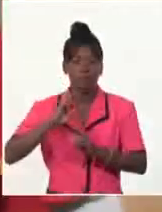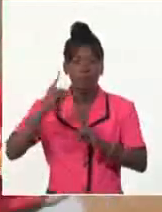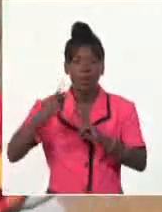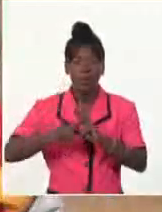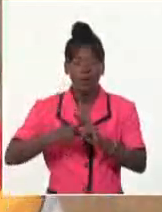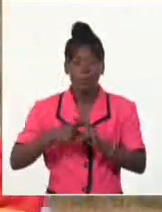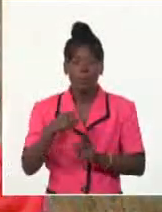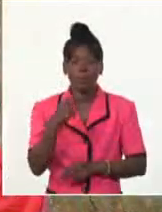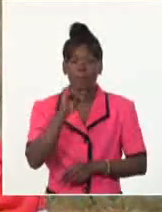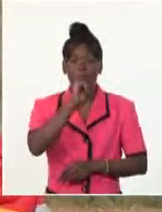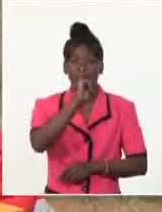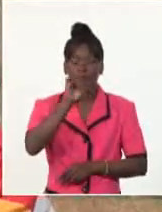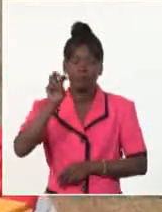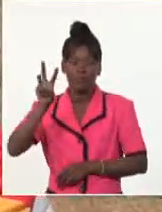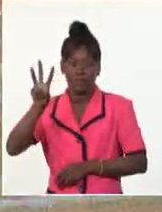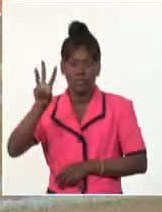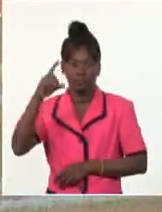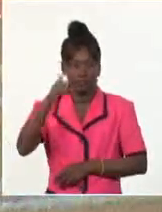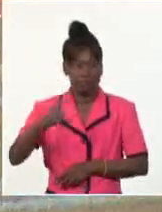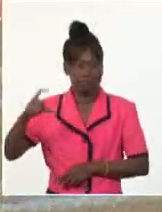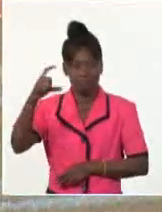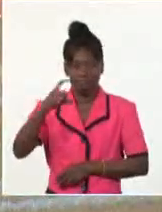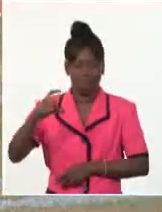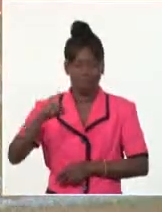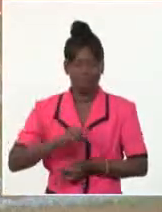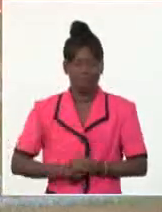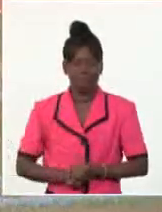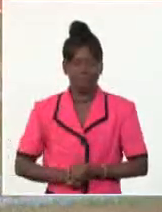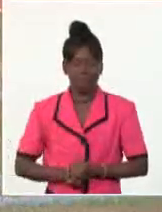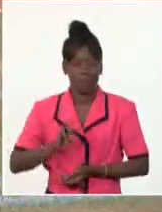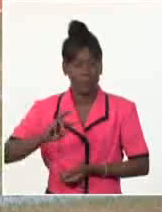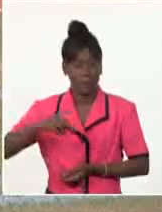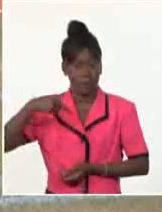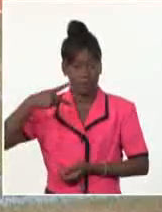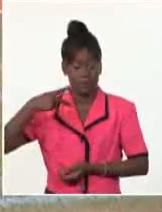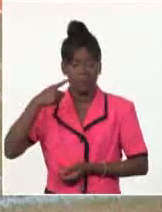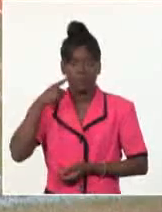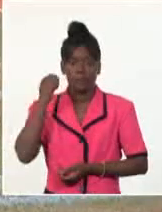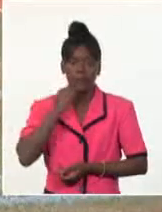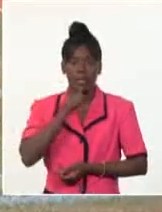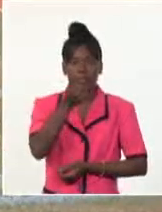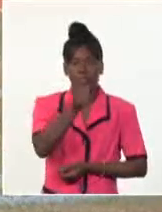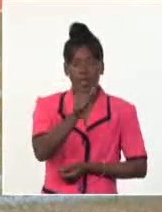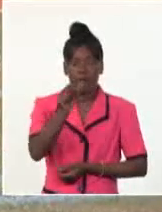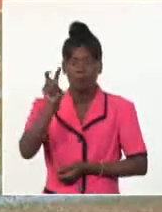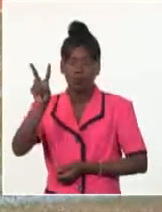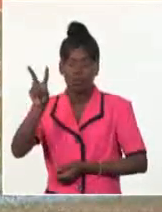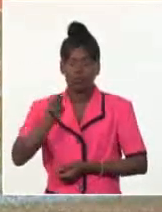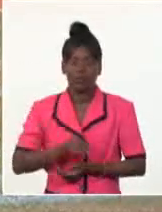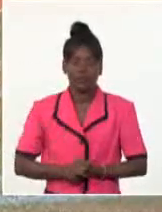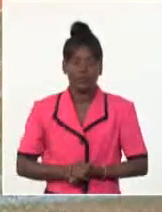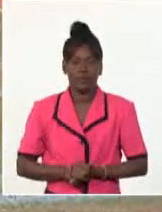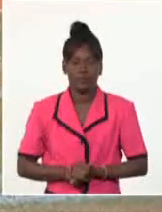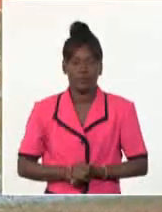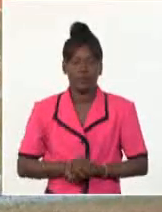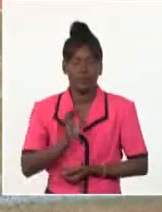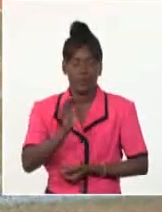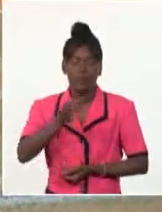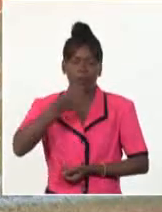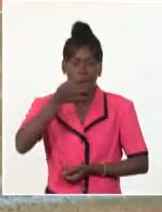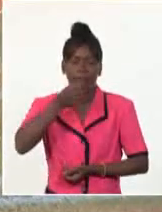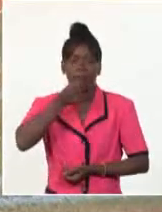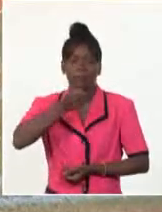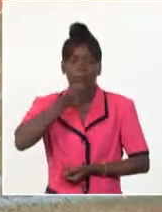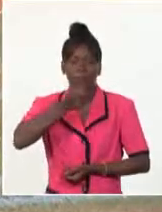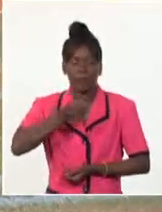desafío 6-3 a Camagüey y luego repitió la dosis con marcador de 10-2. Según informa desde la sede la colega Rosa María